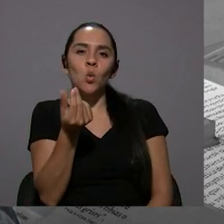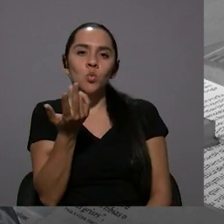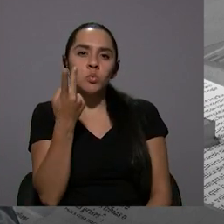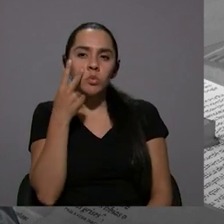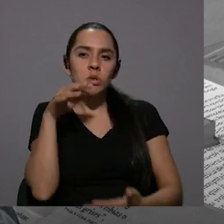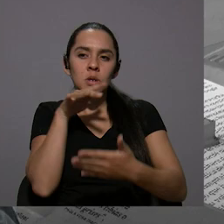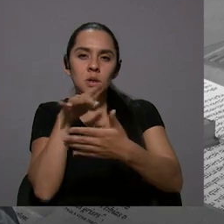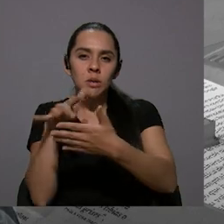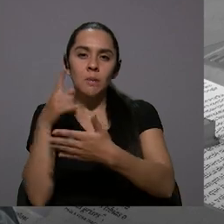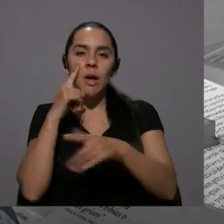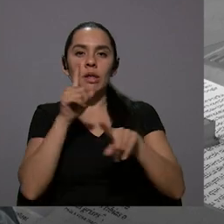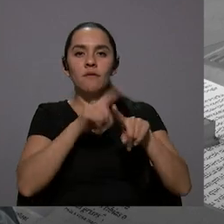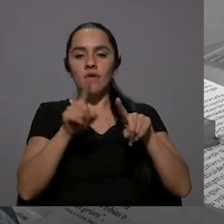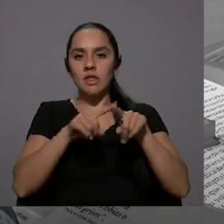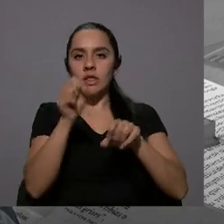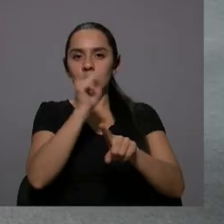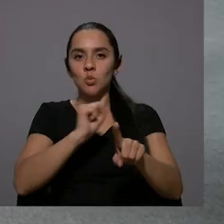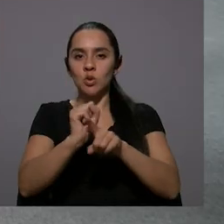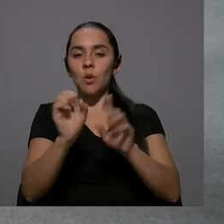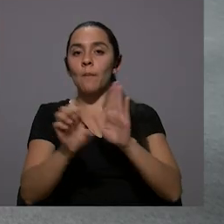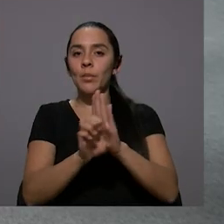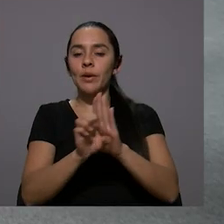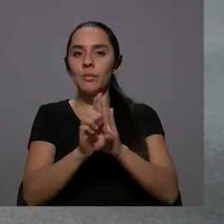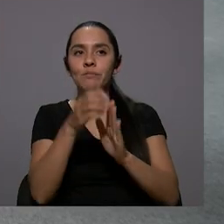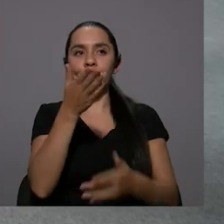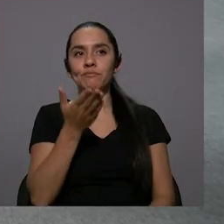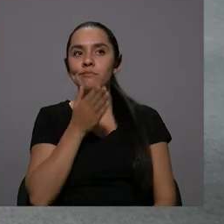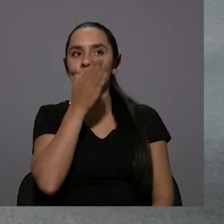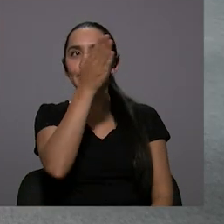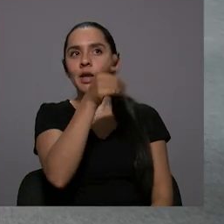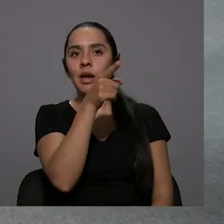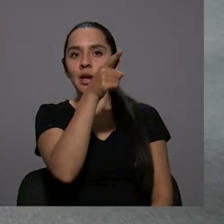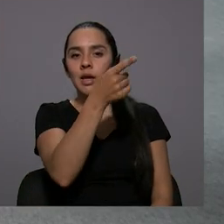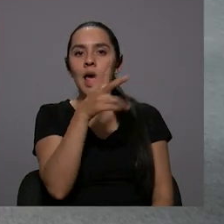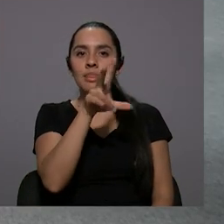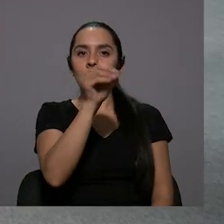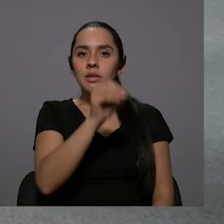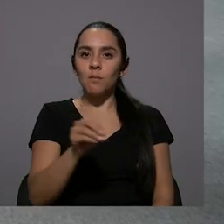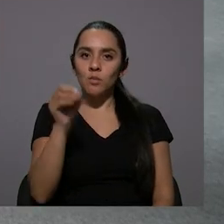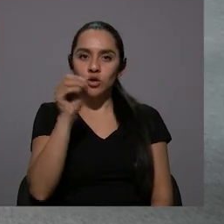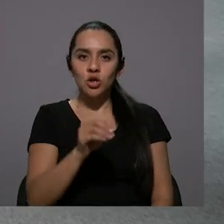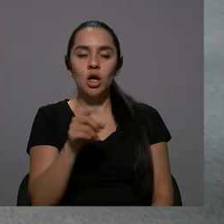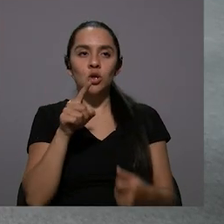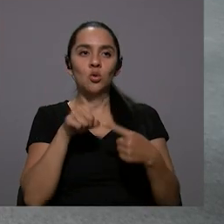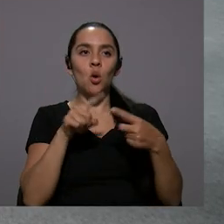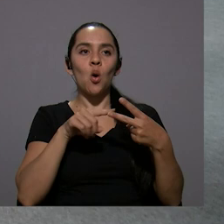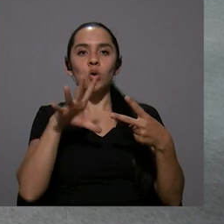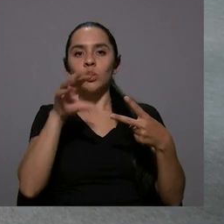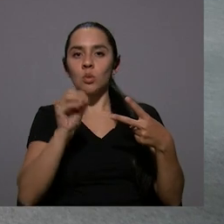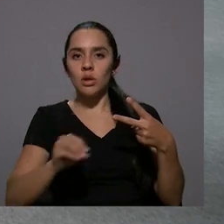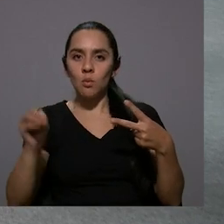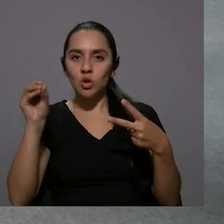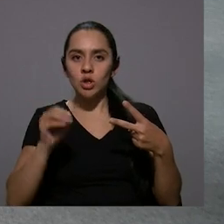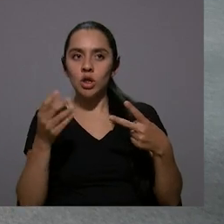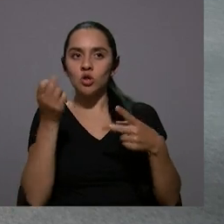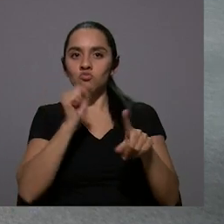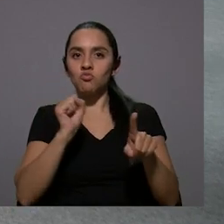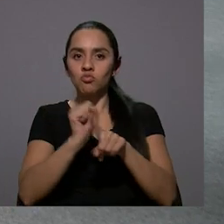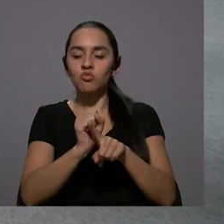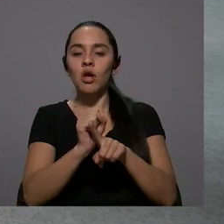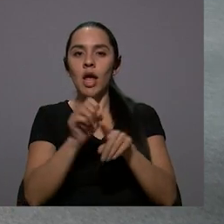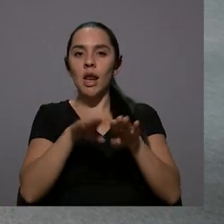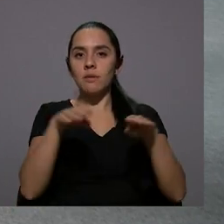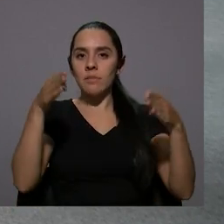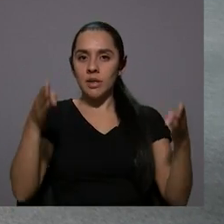costo para varios escenarios por ejemplo ir a un escenario de un 30% ir a un escenario de un 50% de las